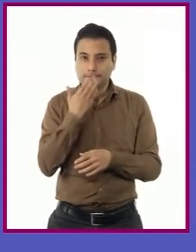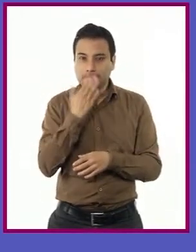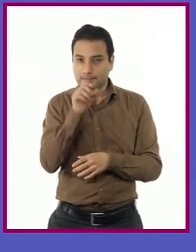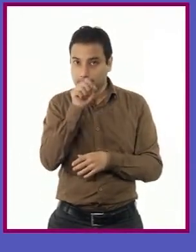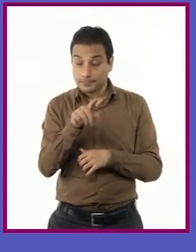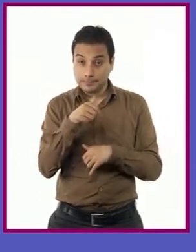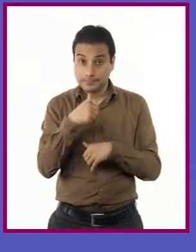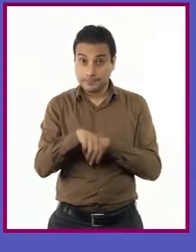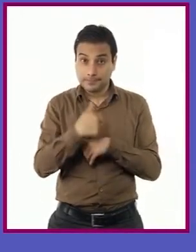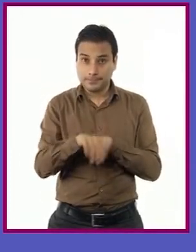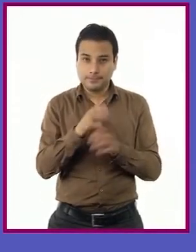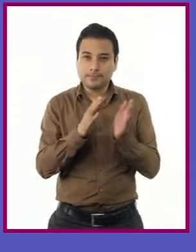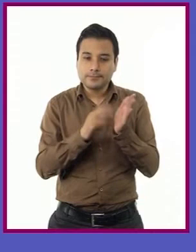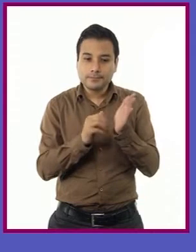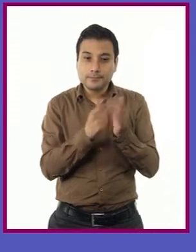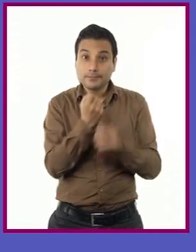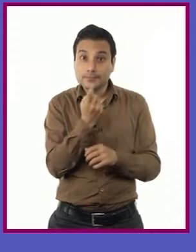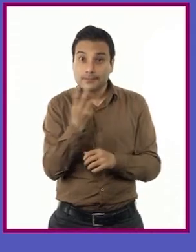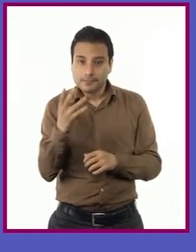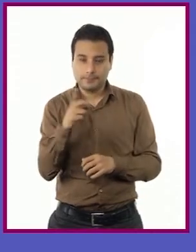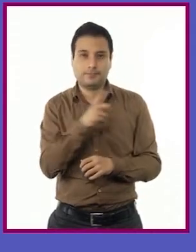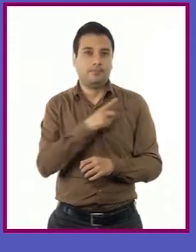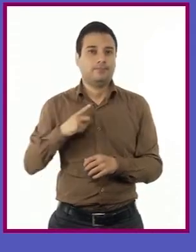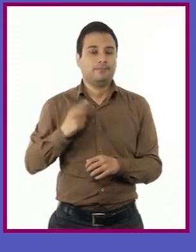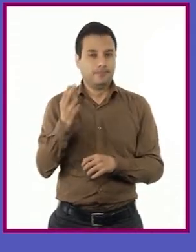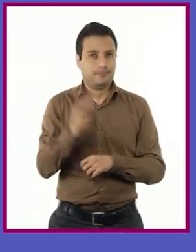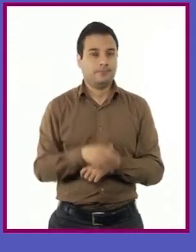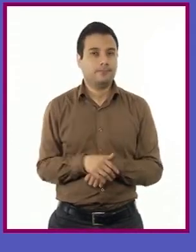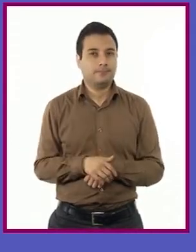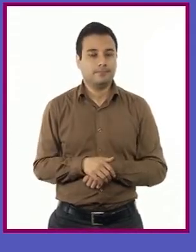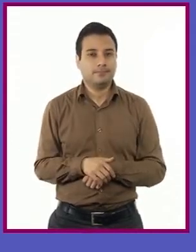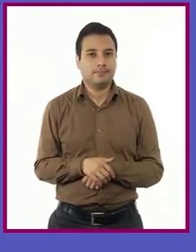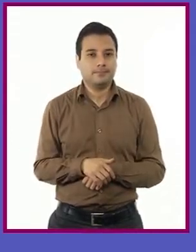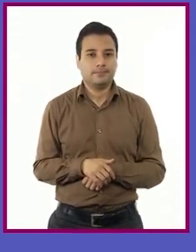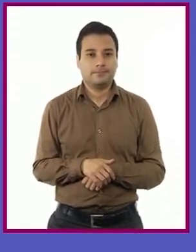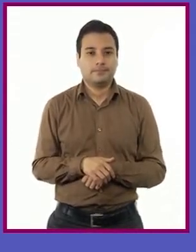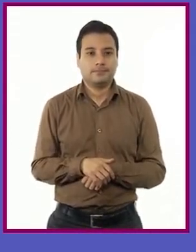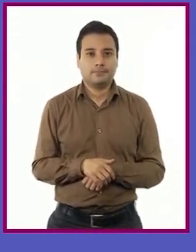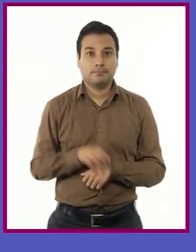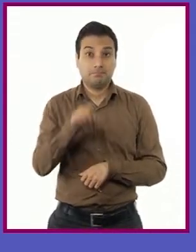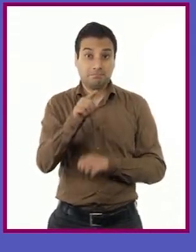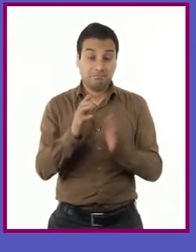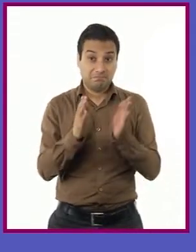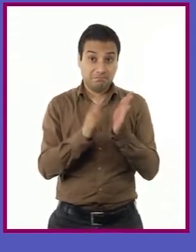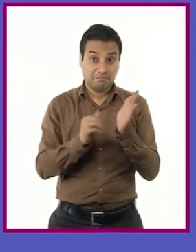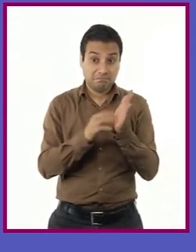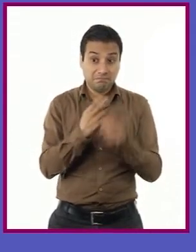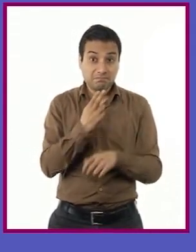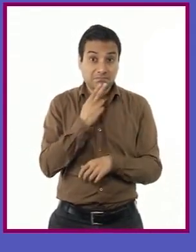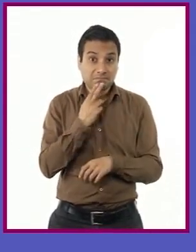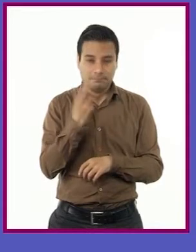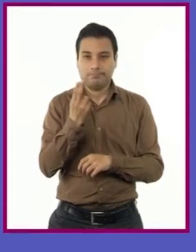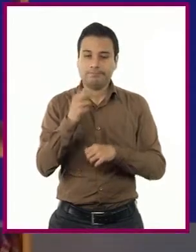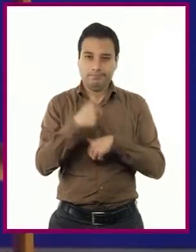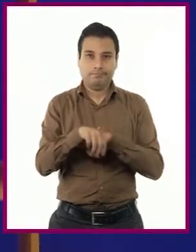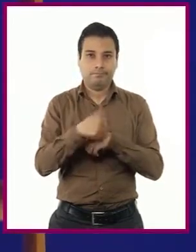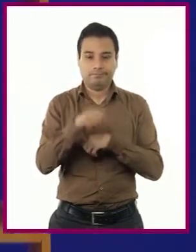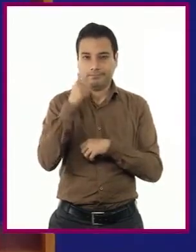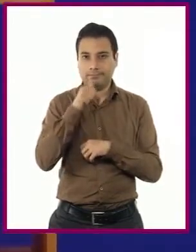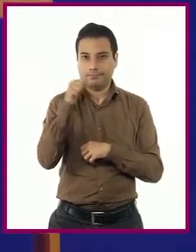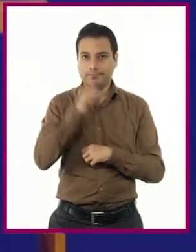las páginas. Esto cuando se elige un formato en hojas tamaño carta u oficio. Anotado